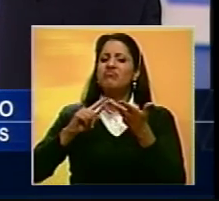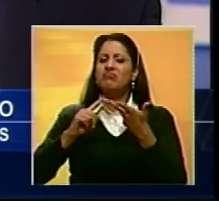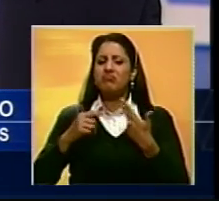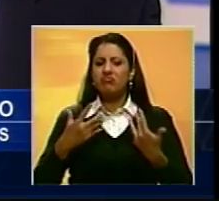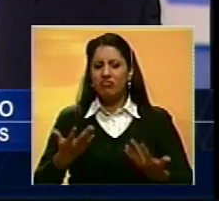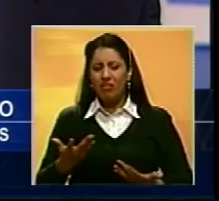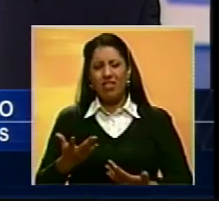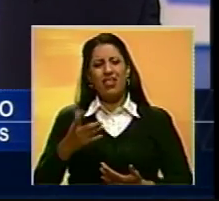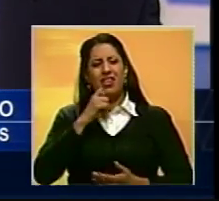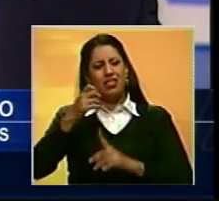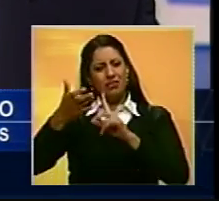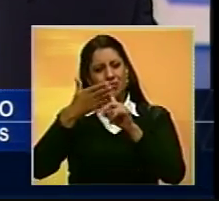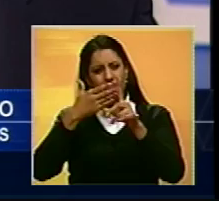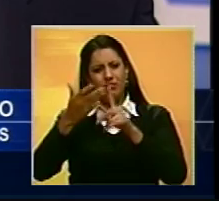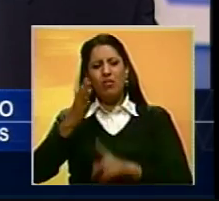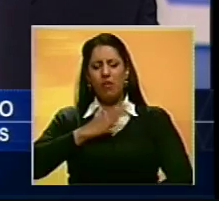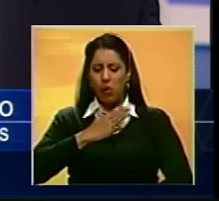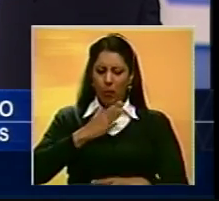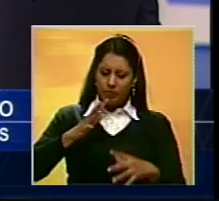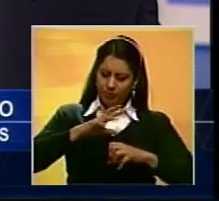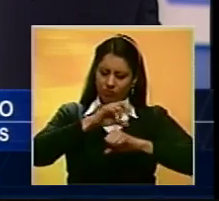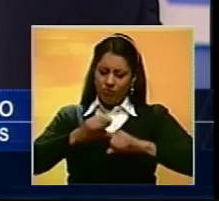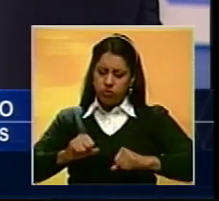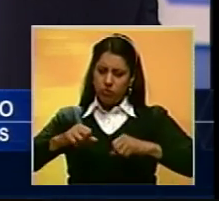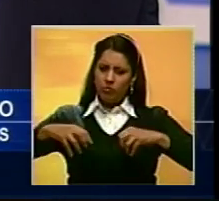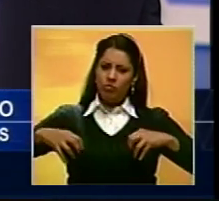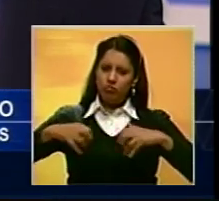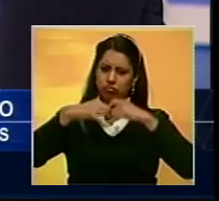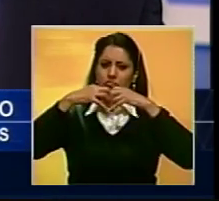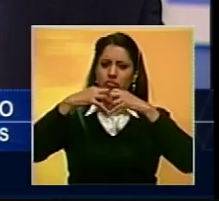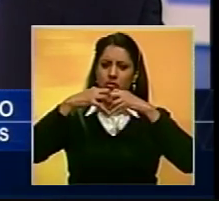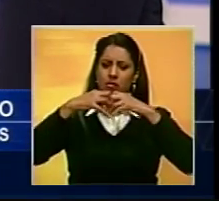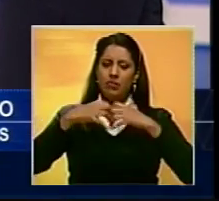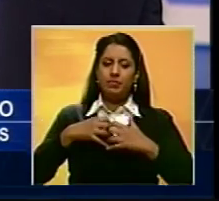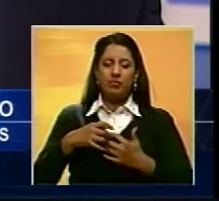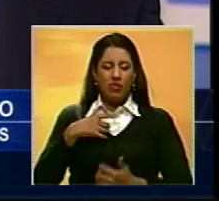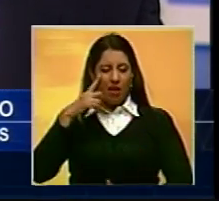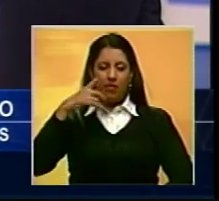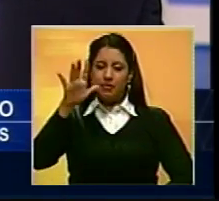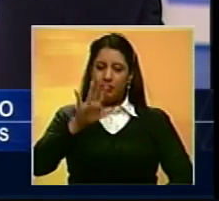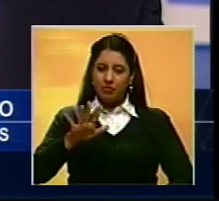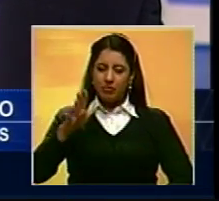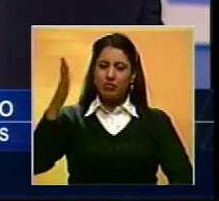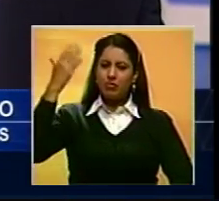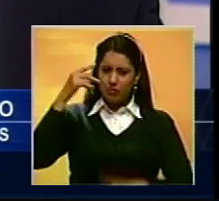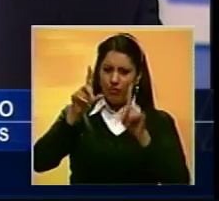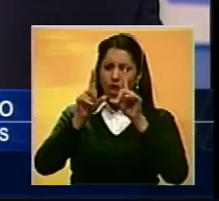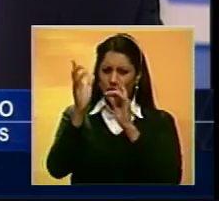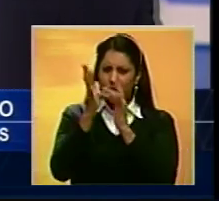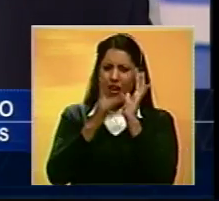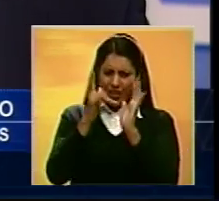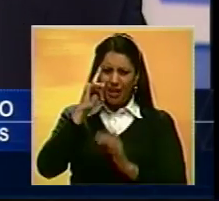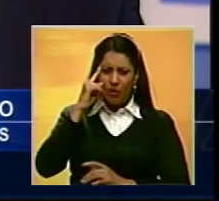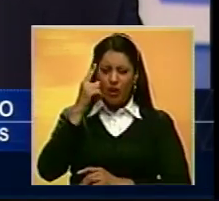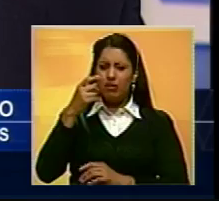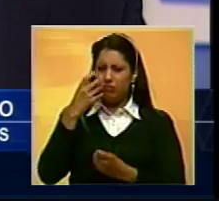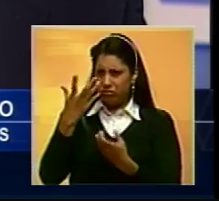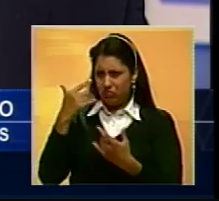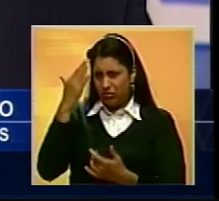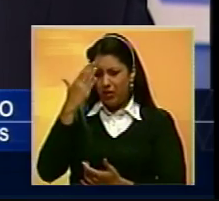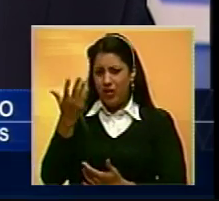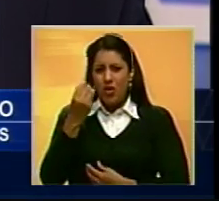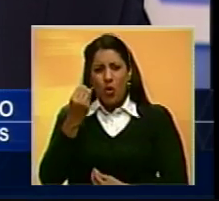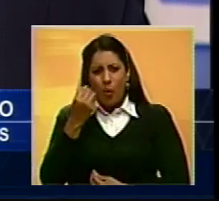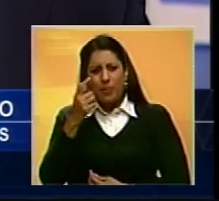¿Qué generación de violencia quiero yo para tomar el poder? Yo creo que lo del 11 nos dice muchas cosas. Vimos